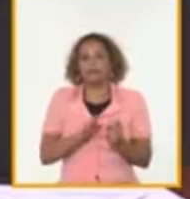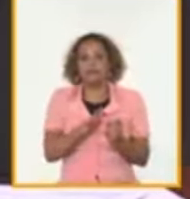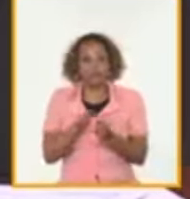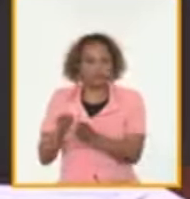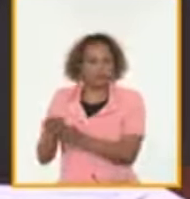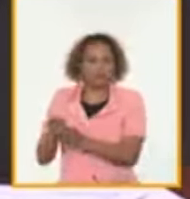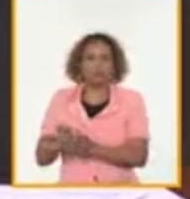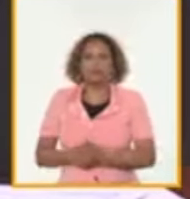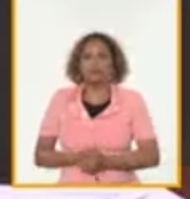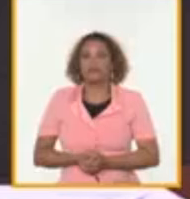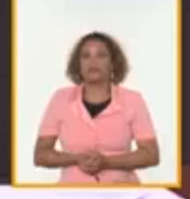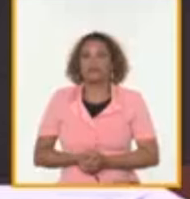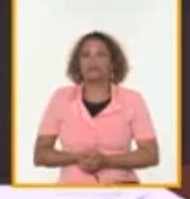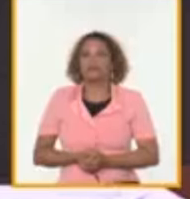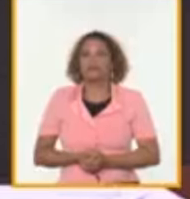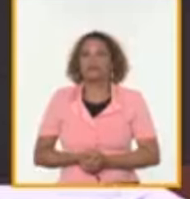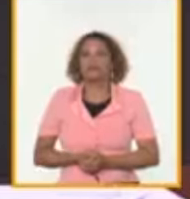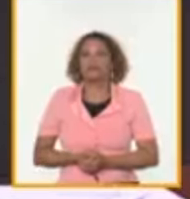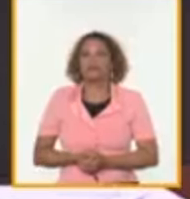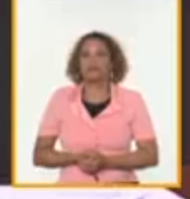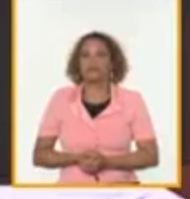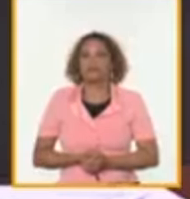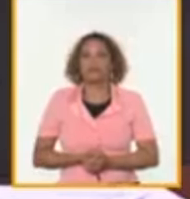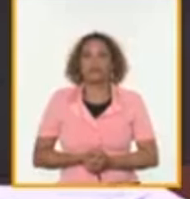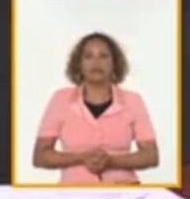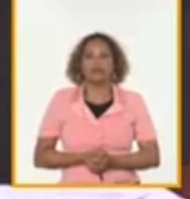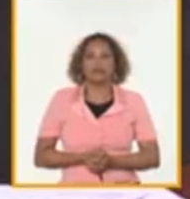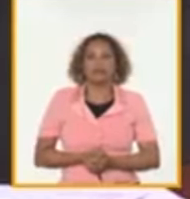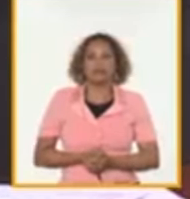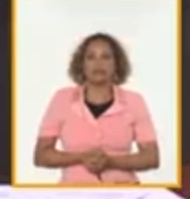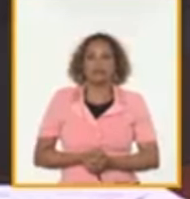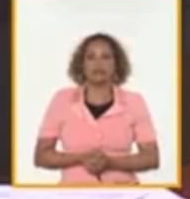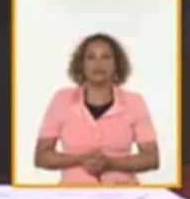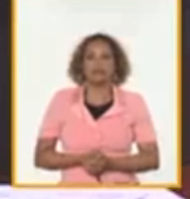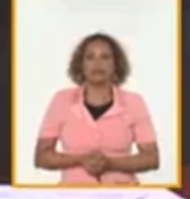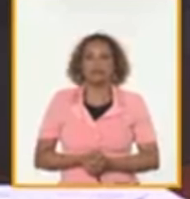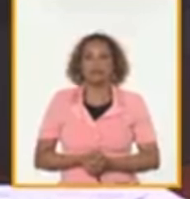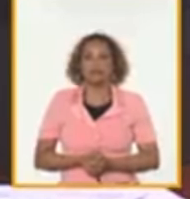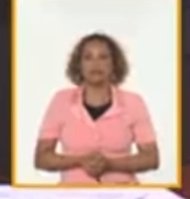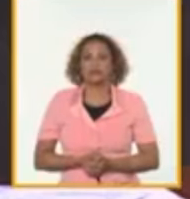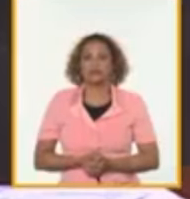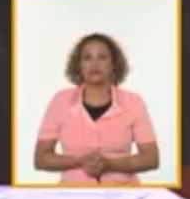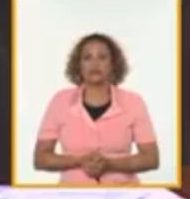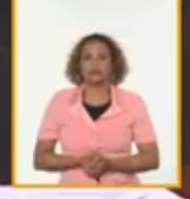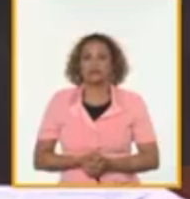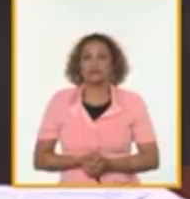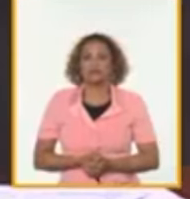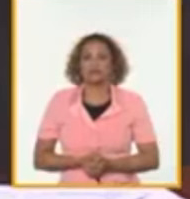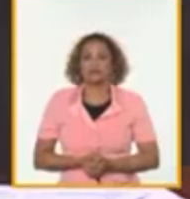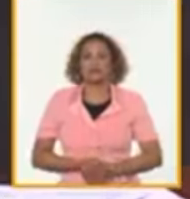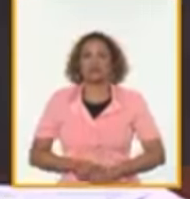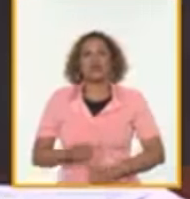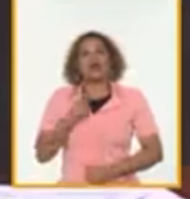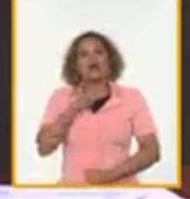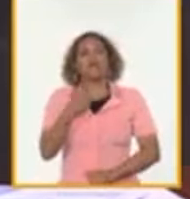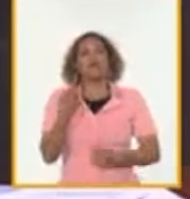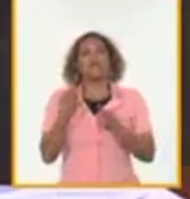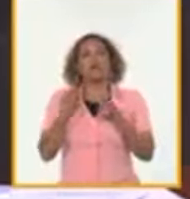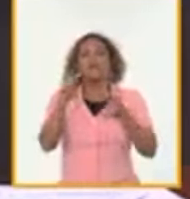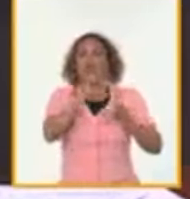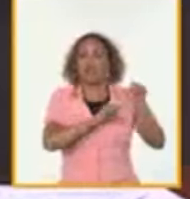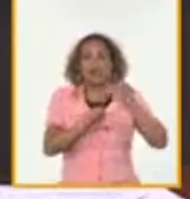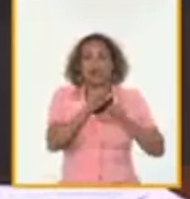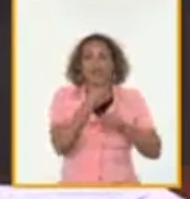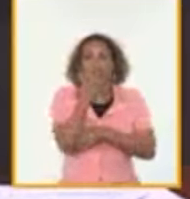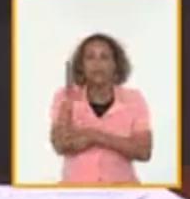esa podamos decir de esas soluciones que se siguen buscando también para la falta de fertilizantes la falta de insumos